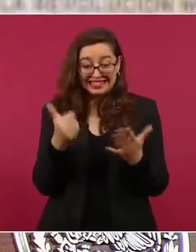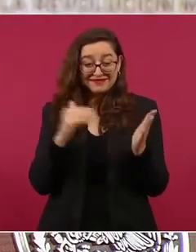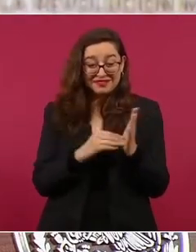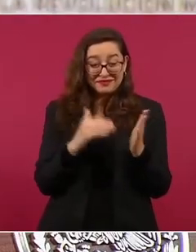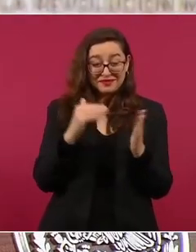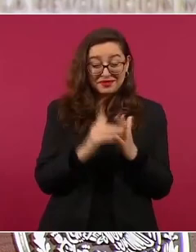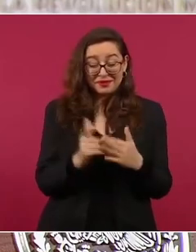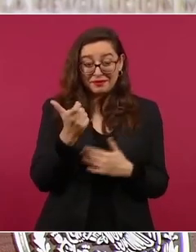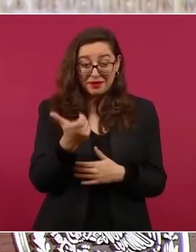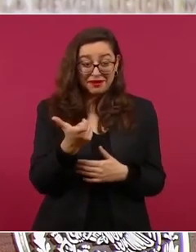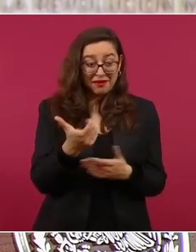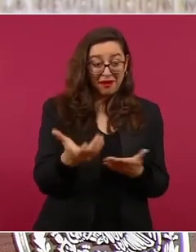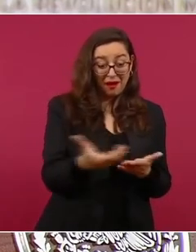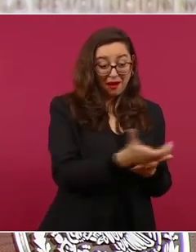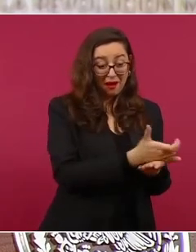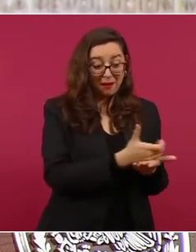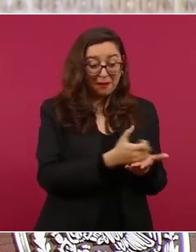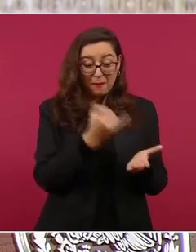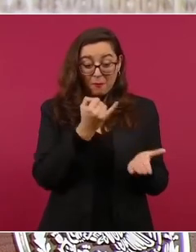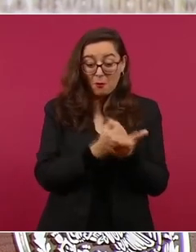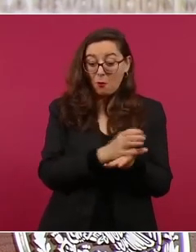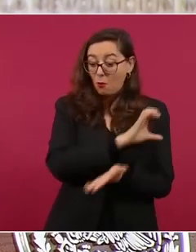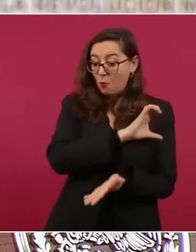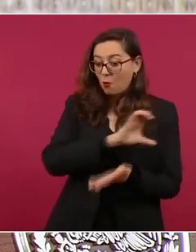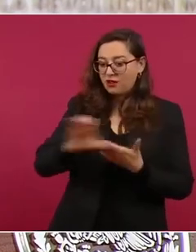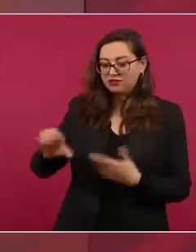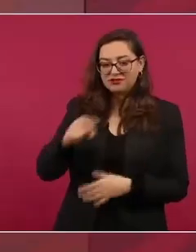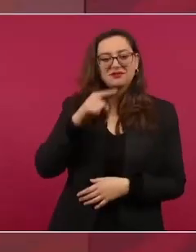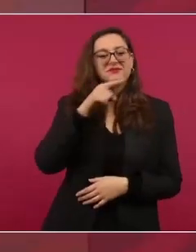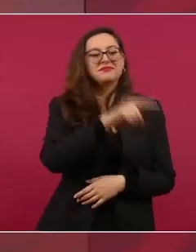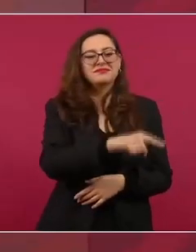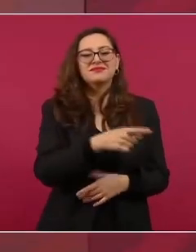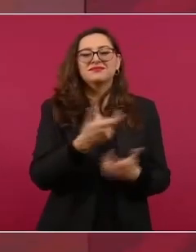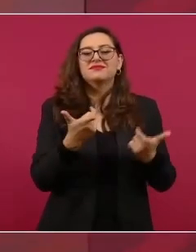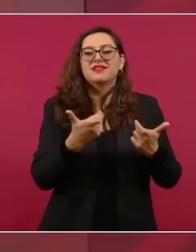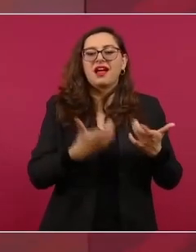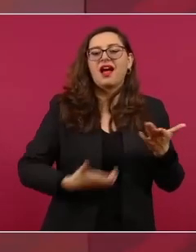de cuánto fue la operación